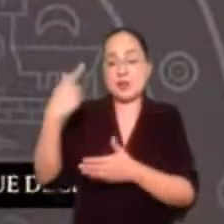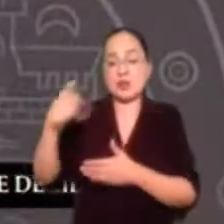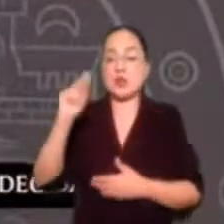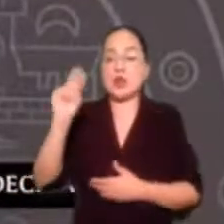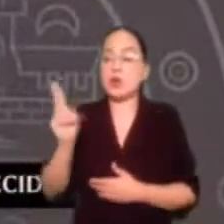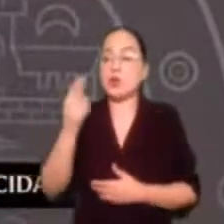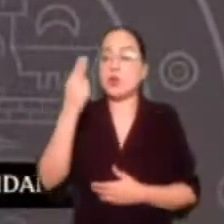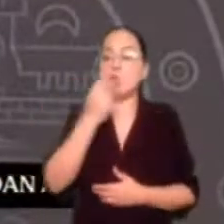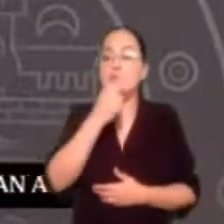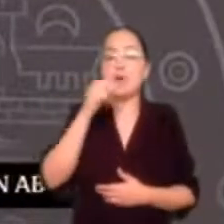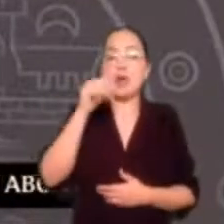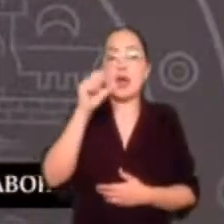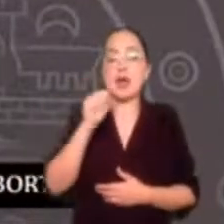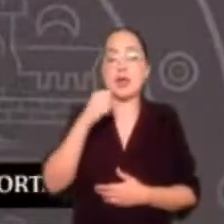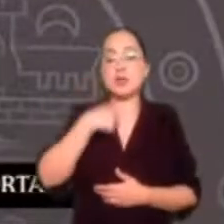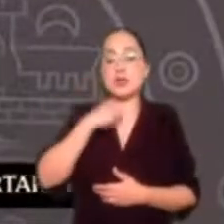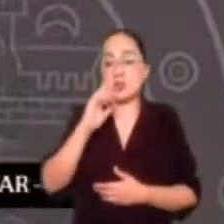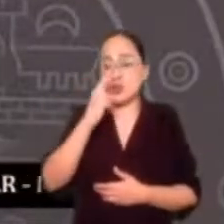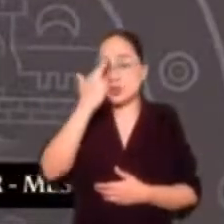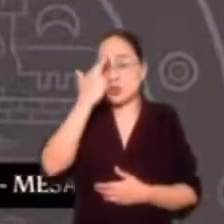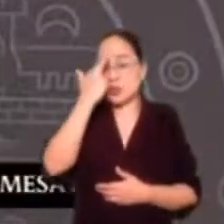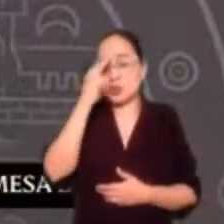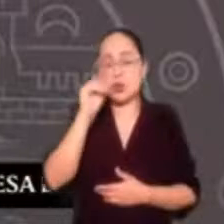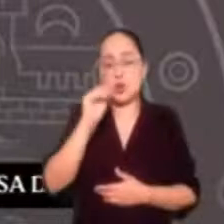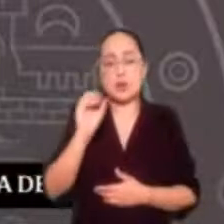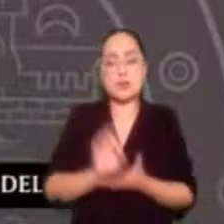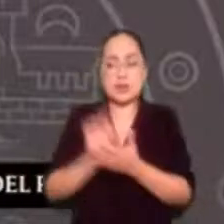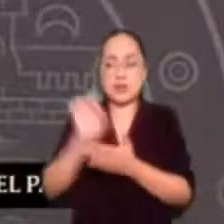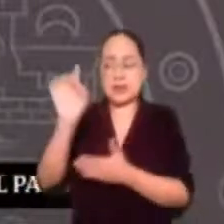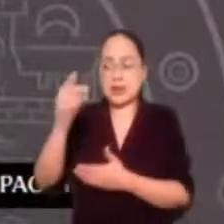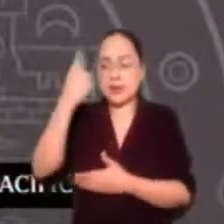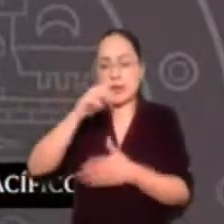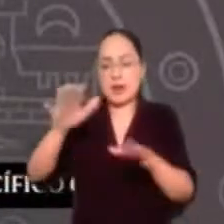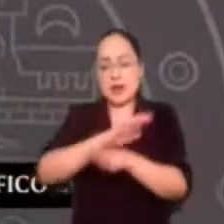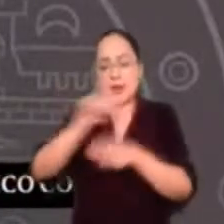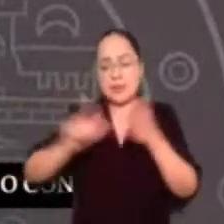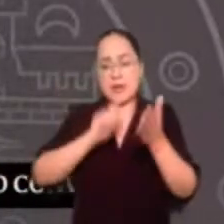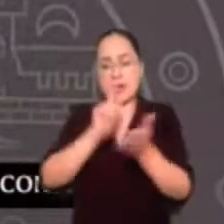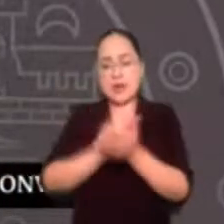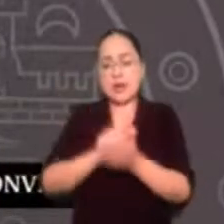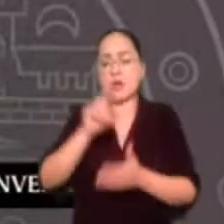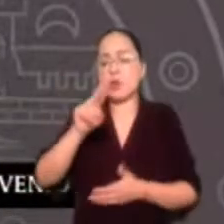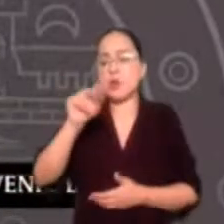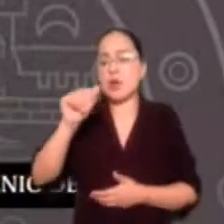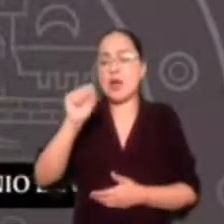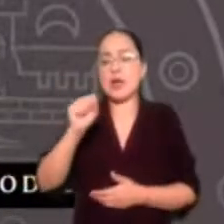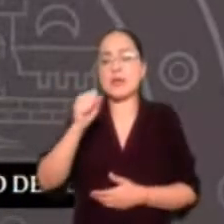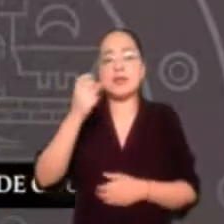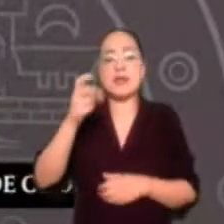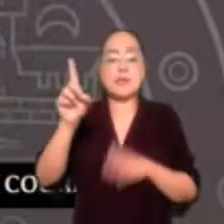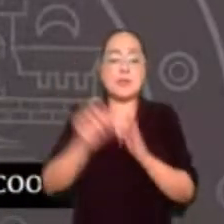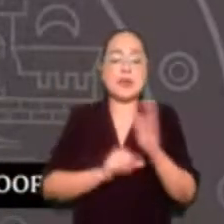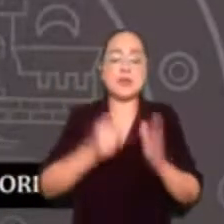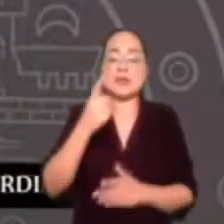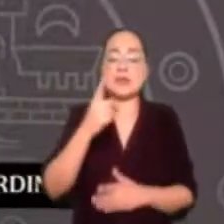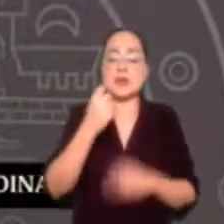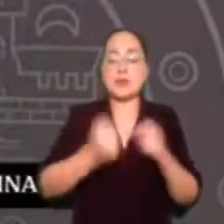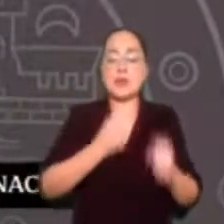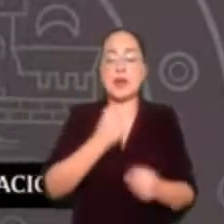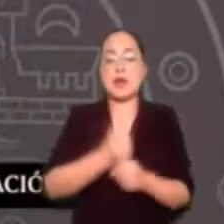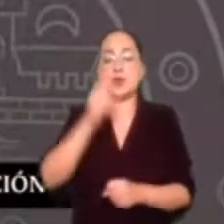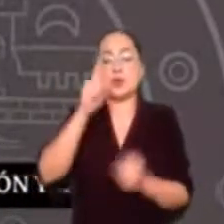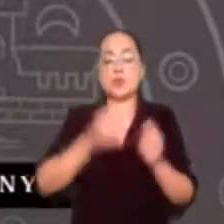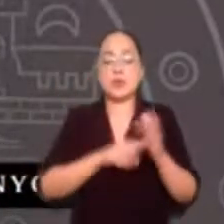fíjense, yo me acuerdo, no, yo mandé una reforma a la ley orgánica, que fue reformada en diciembre de 1993, en mi primer